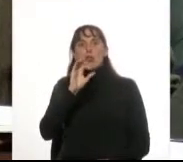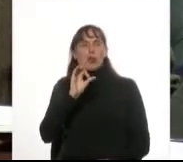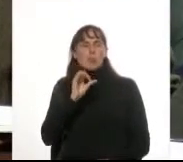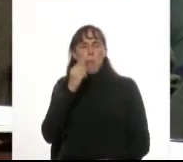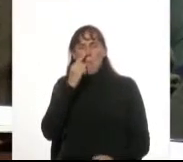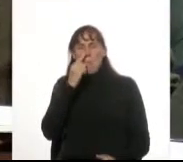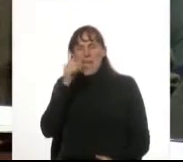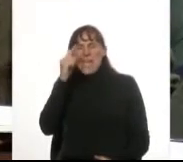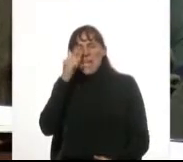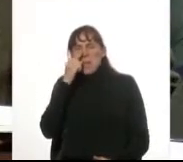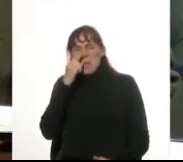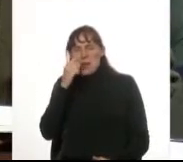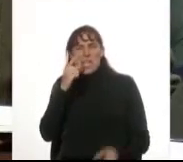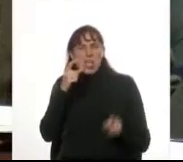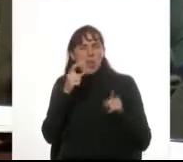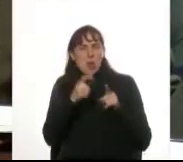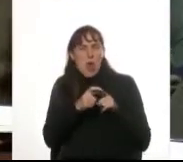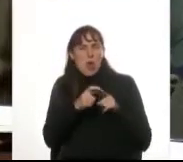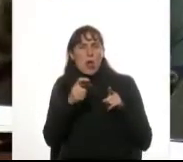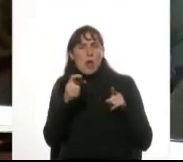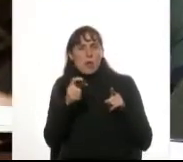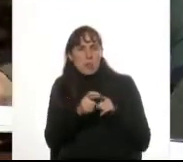Miles y miles y miles de dólares.